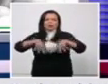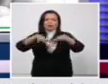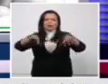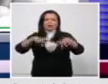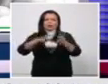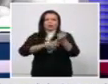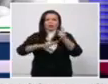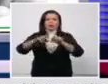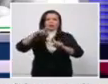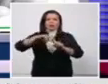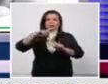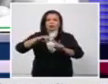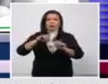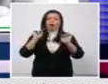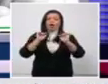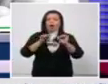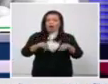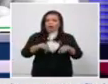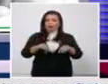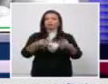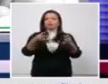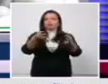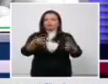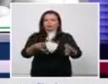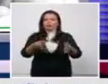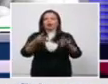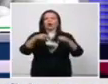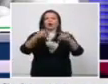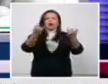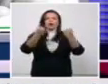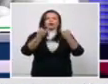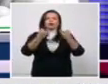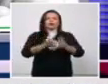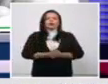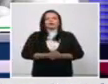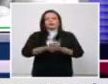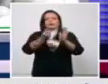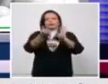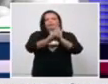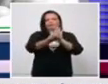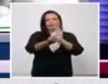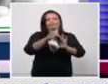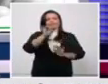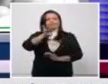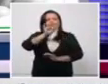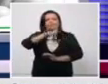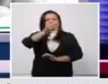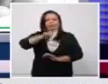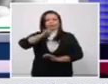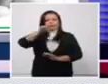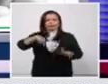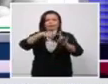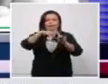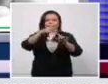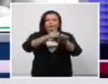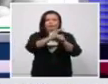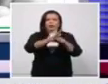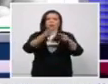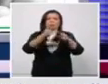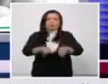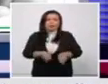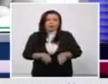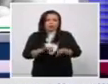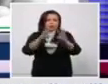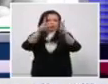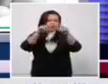Tunas, provincia cubana que aunque hoy reportó 15 casos confirmados con la COVID-19, es la de más baja tasa de